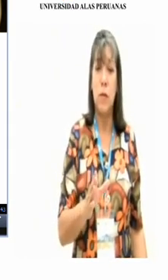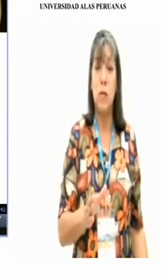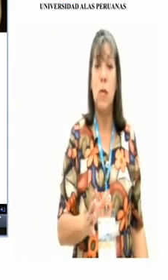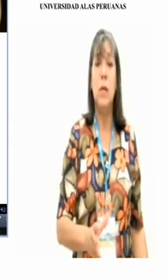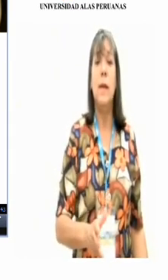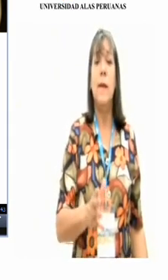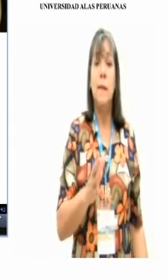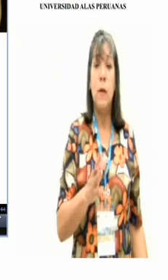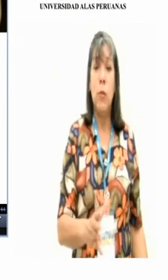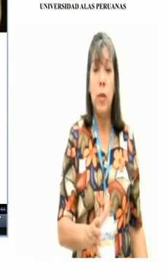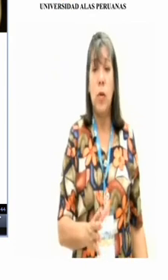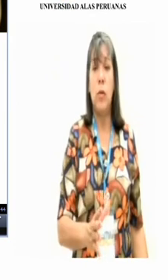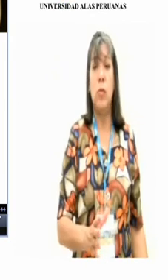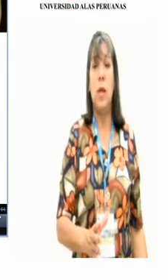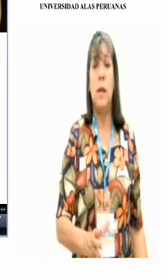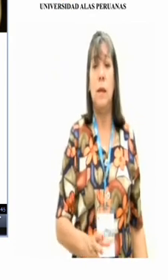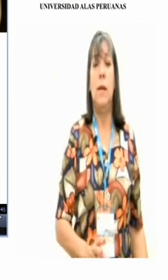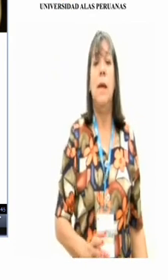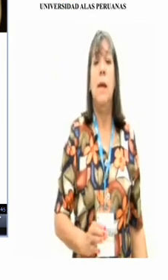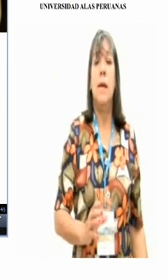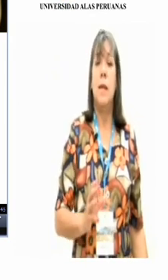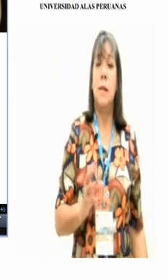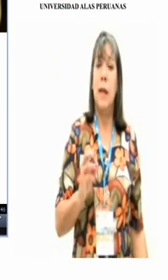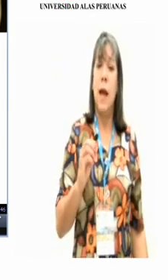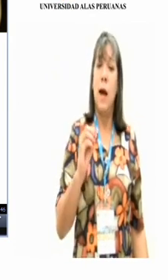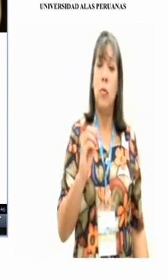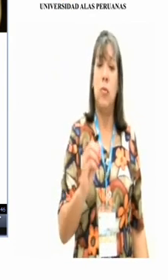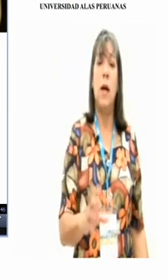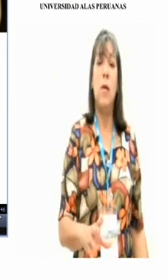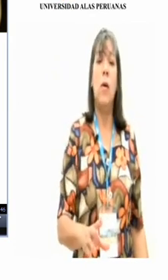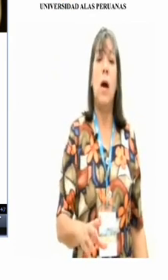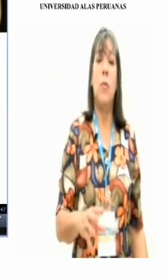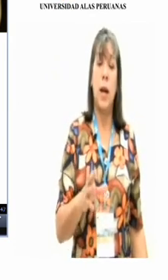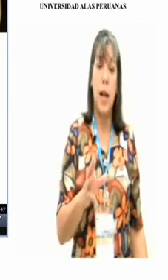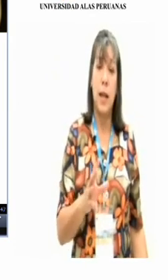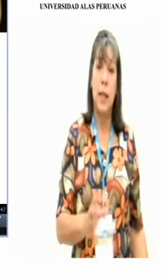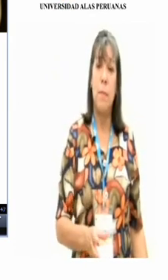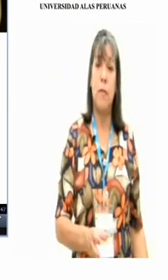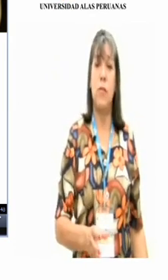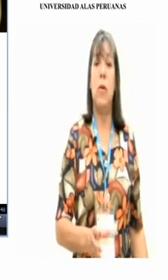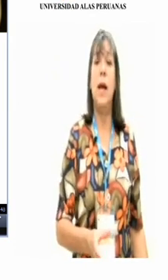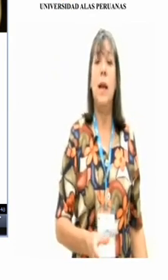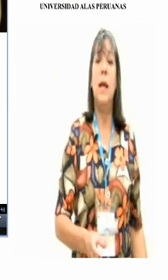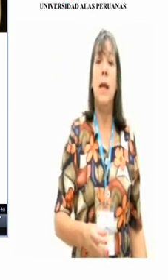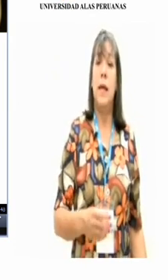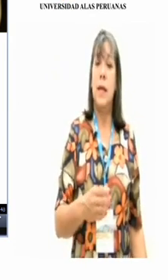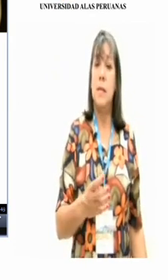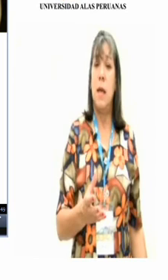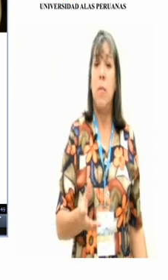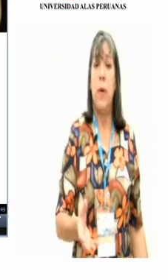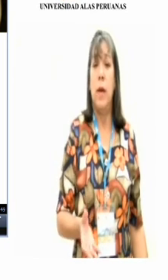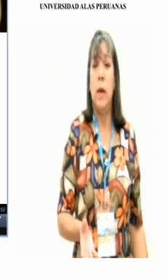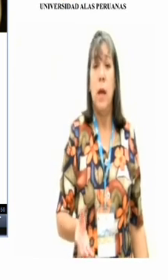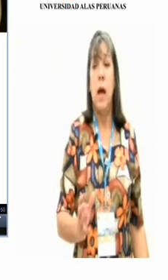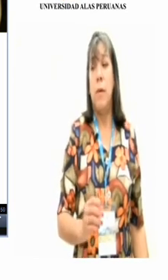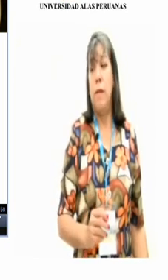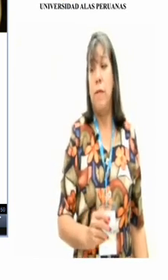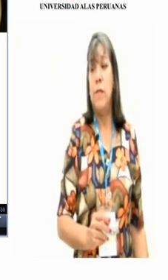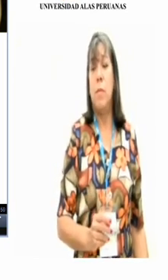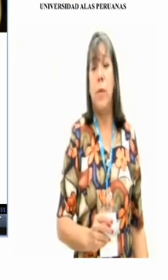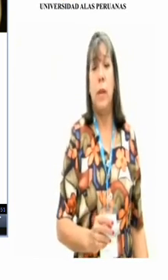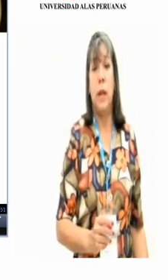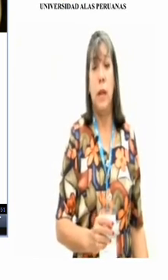que es la formación de nuestros estudiantes, que estén ajustados a una realidad profesional y que sean pues